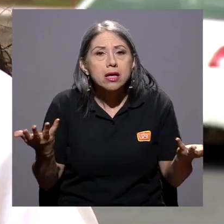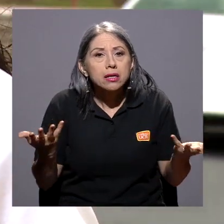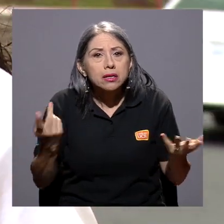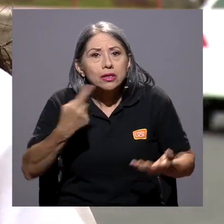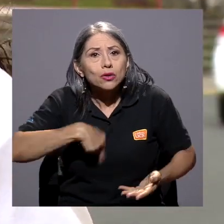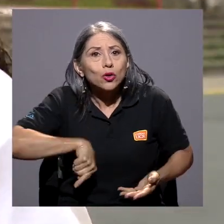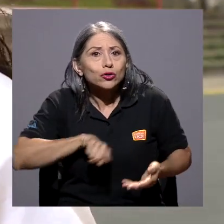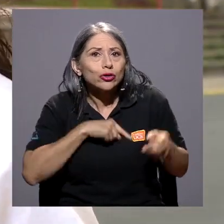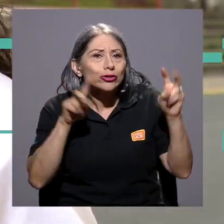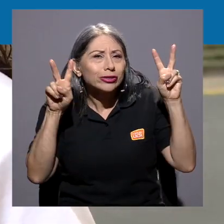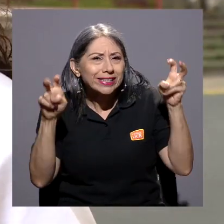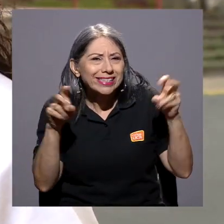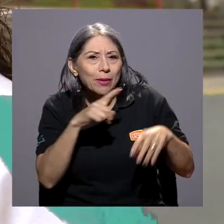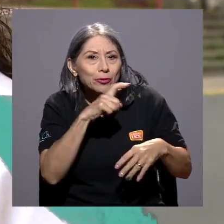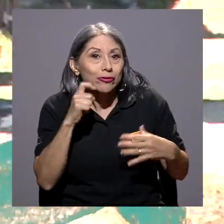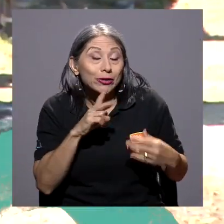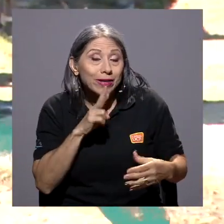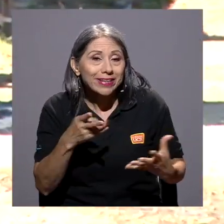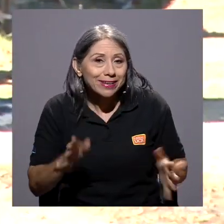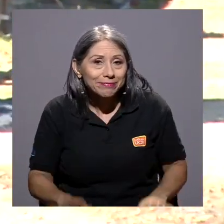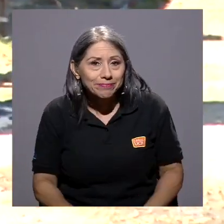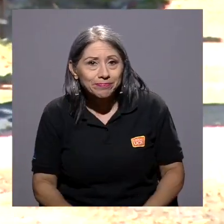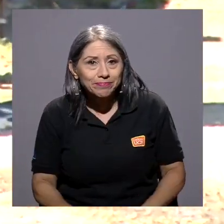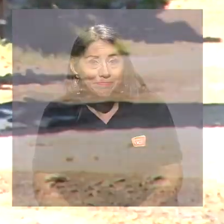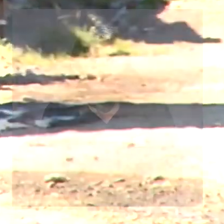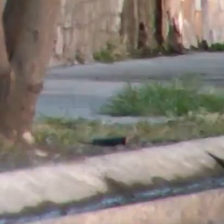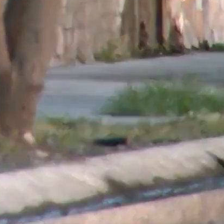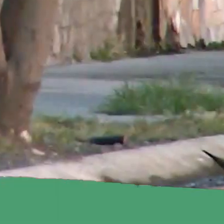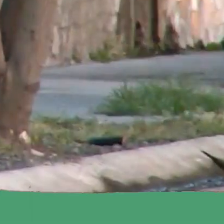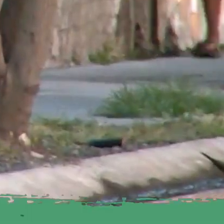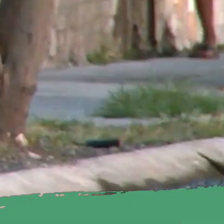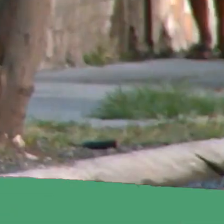y estamos feos, la verdad.